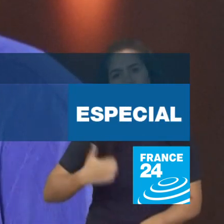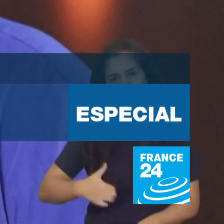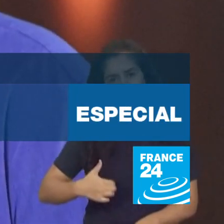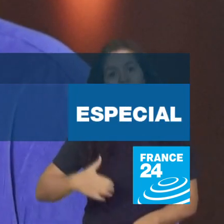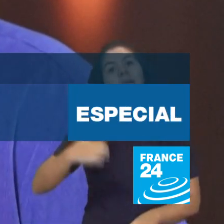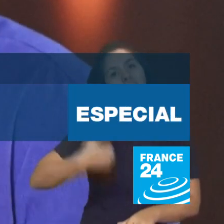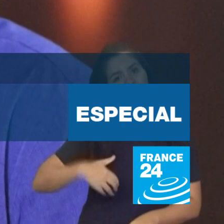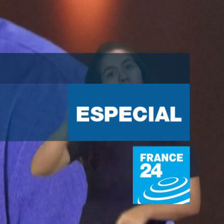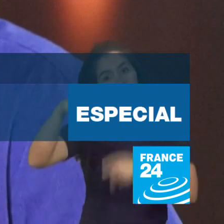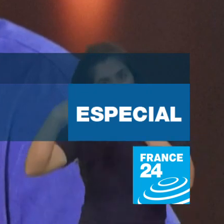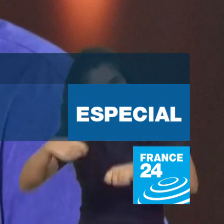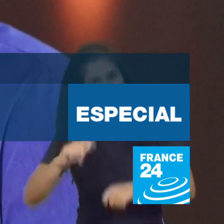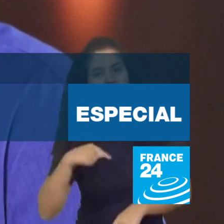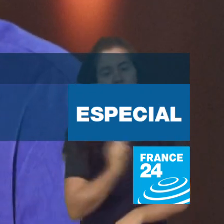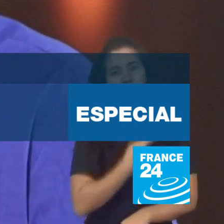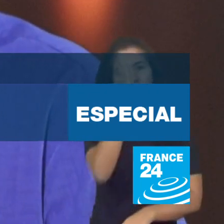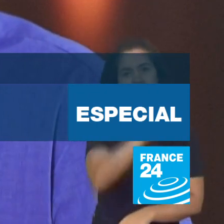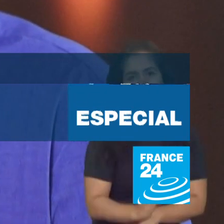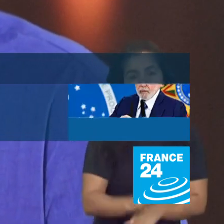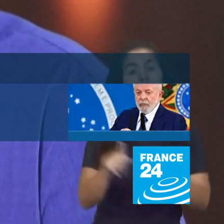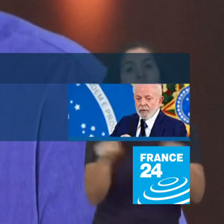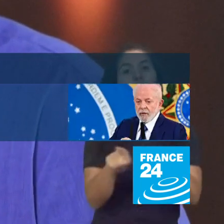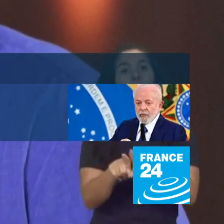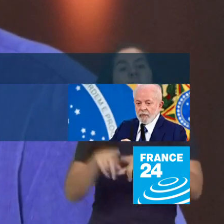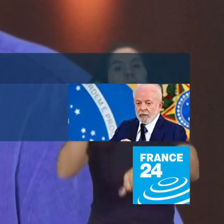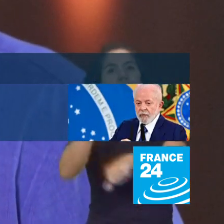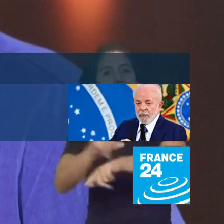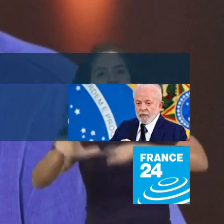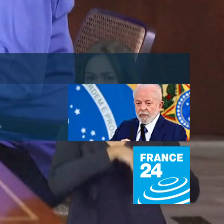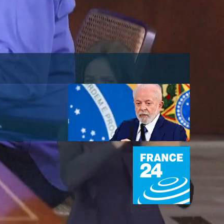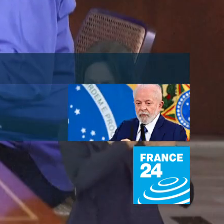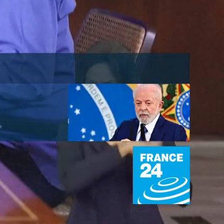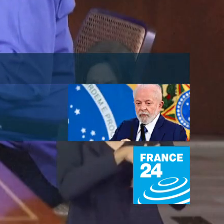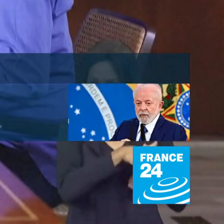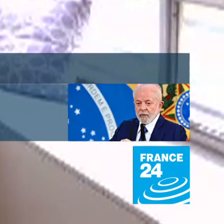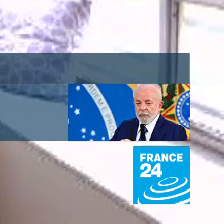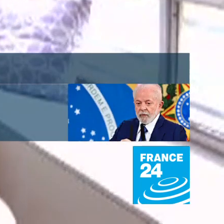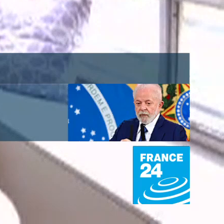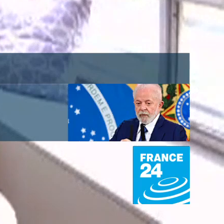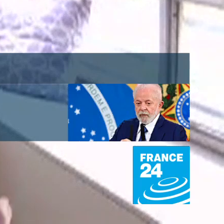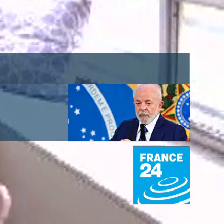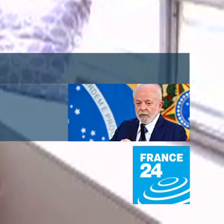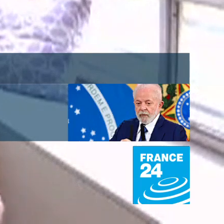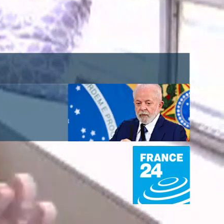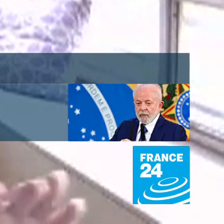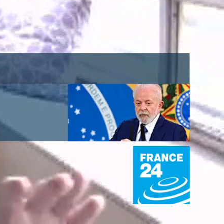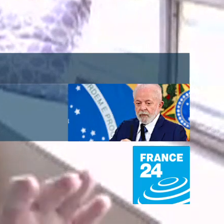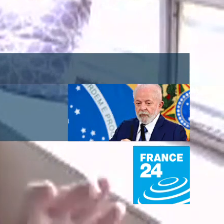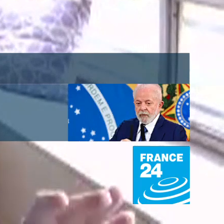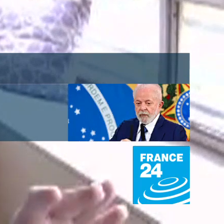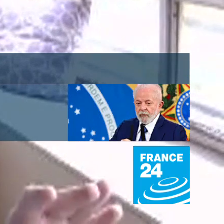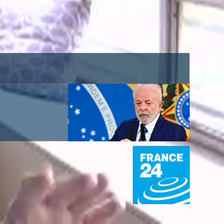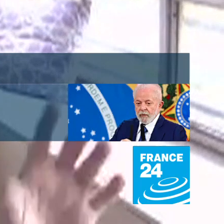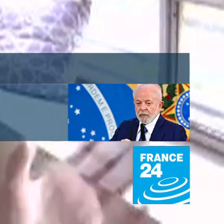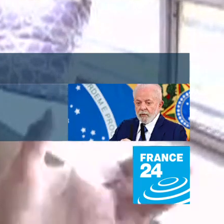eh un de una especie de polarización digamos de un corrimiento hacia la izquierda de los partidos de